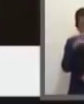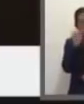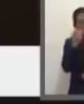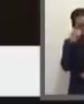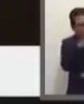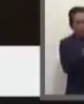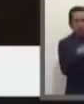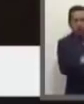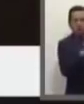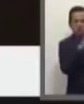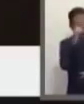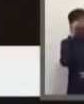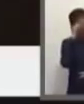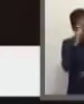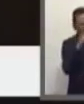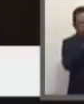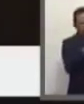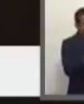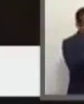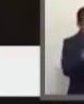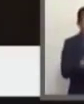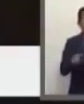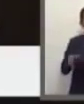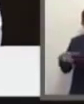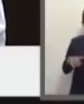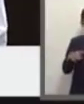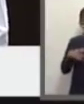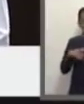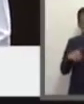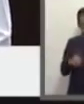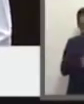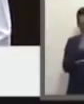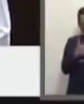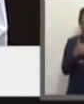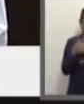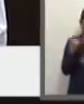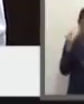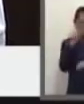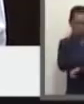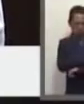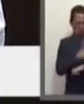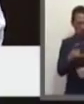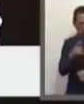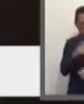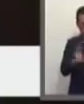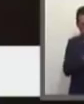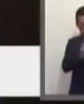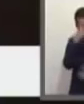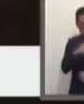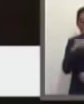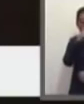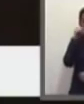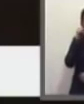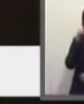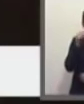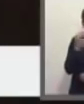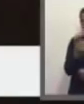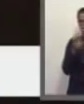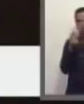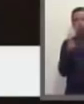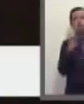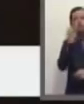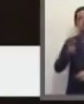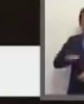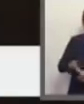pretenden. Saturaron el aeropuerto Benito Juárez porque hasta el nombre les pesa. Quisieran ponerle Maximiliano de Habsburgo